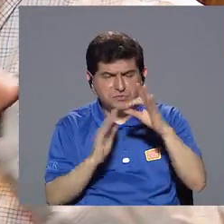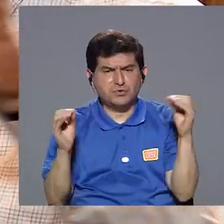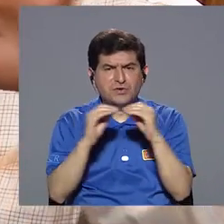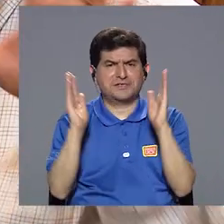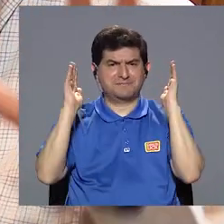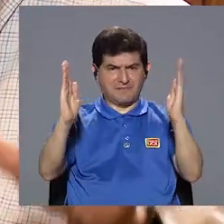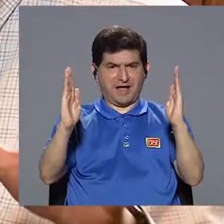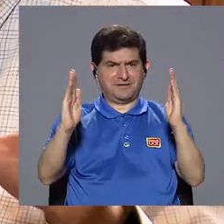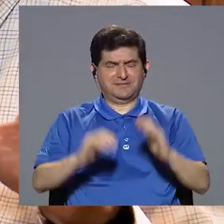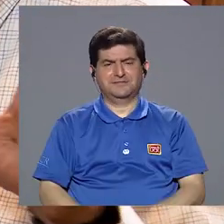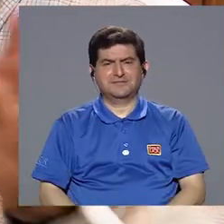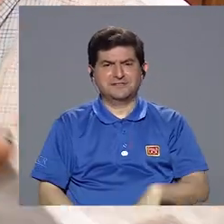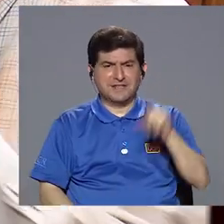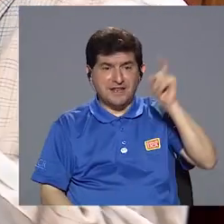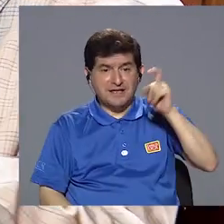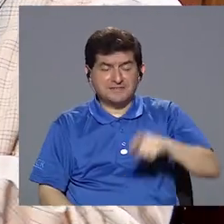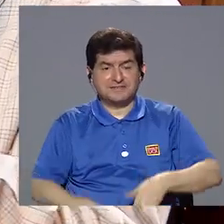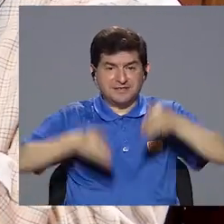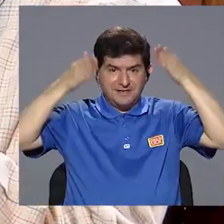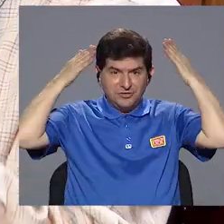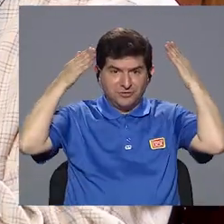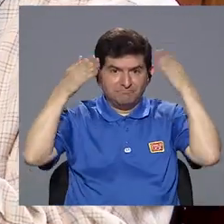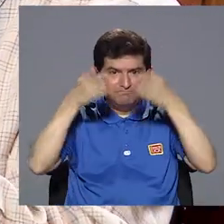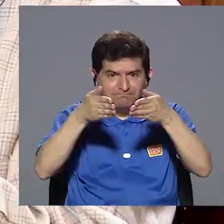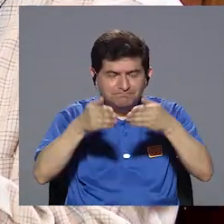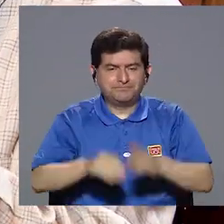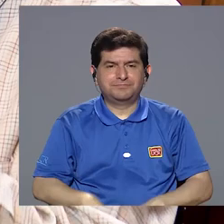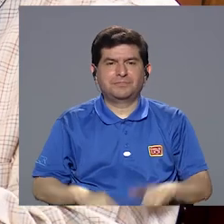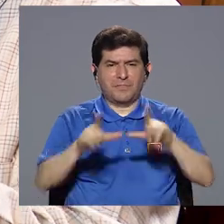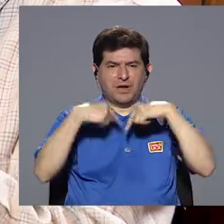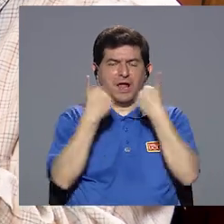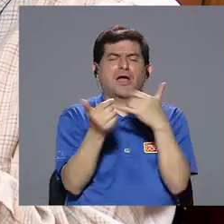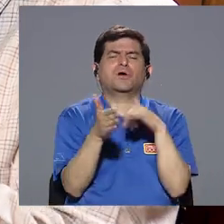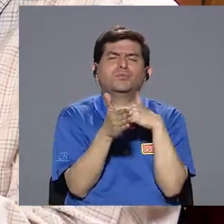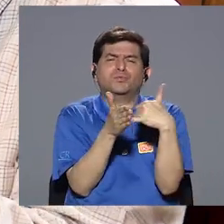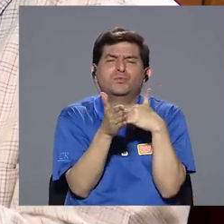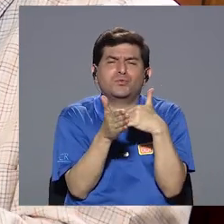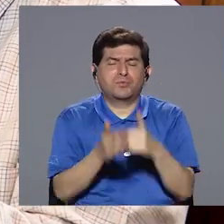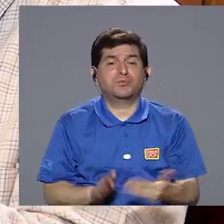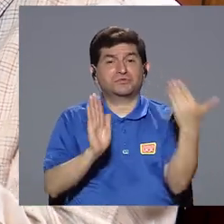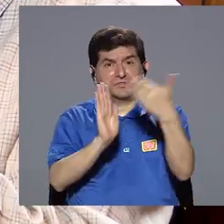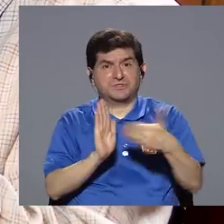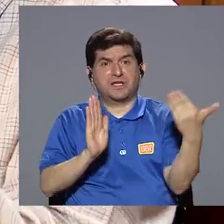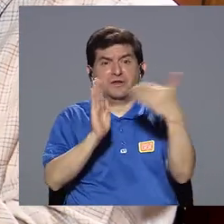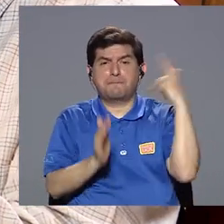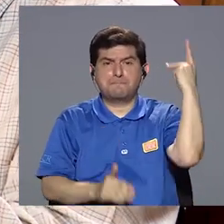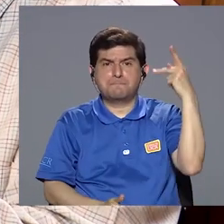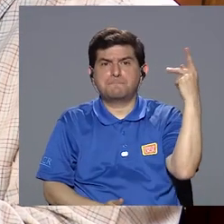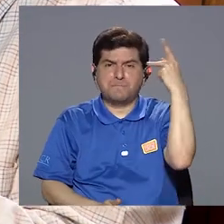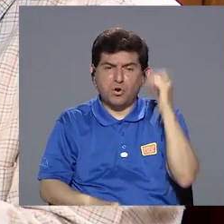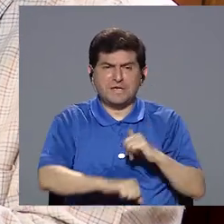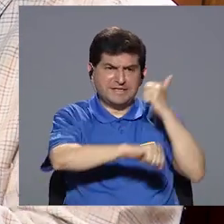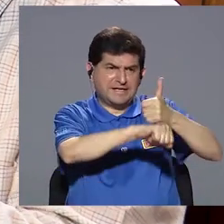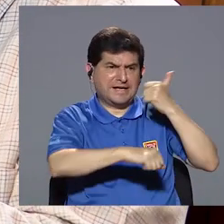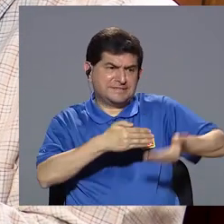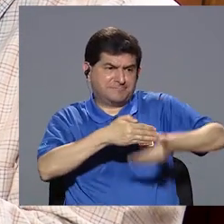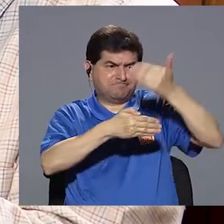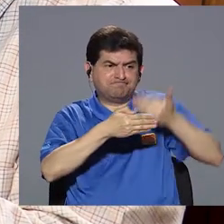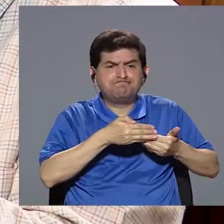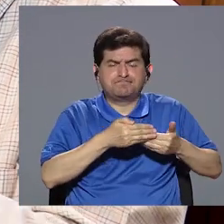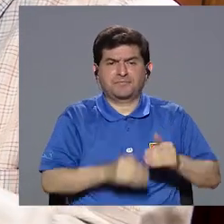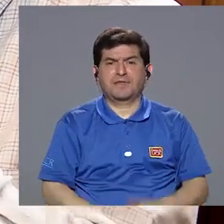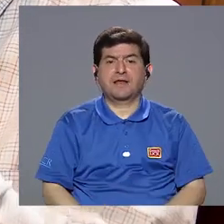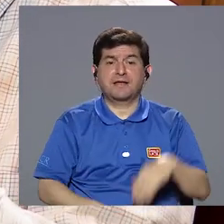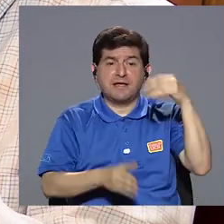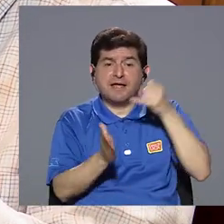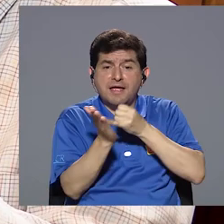externo tiene que ir mucho más allá que eso y tiene que poner el lente precisamente en estos sectores vulnerables afectados por las políticas que se han